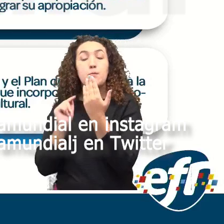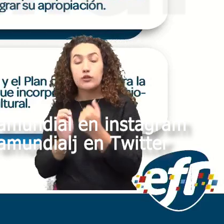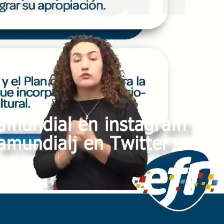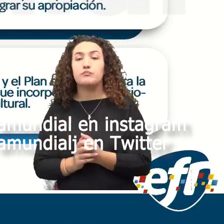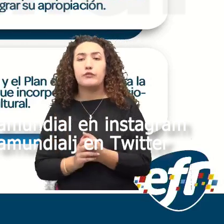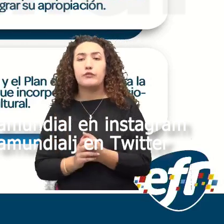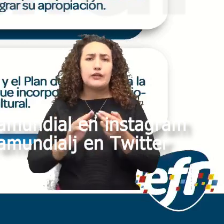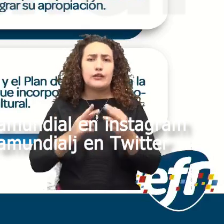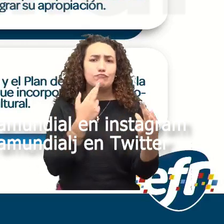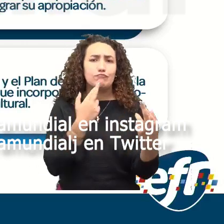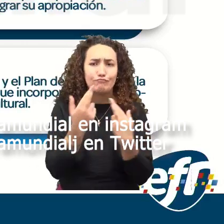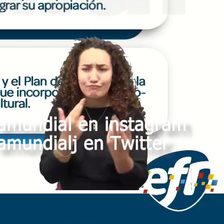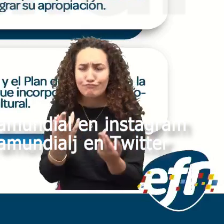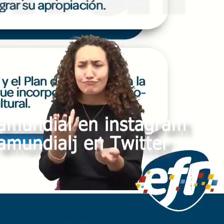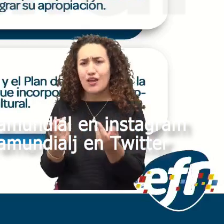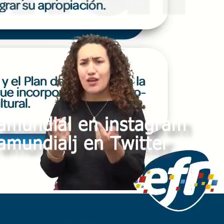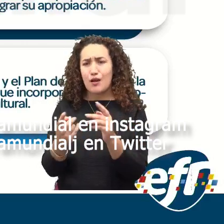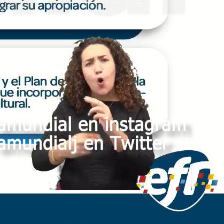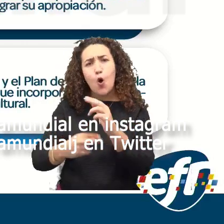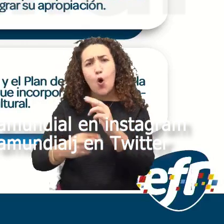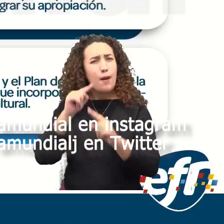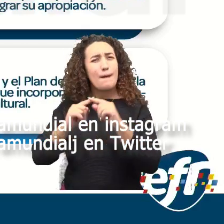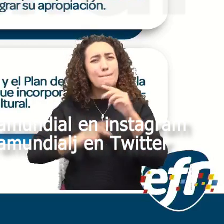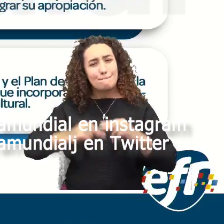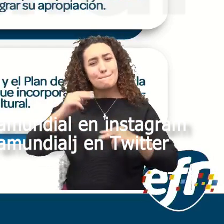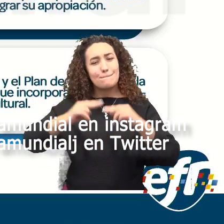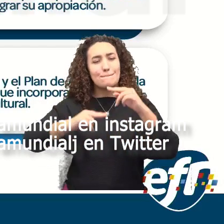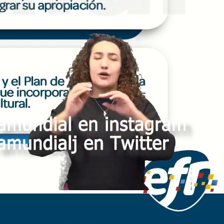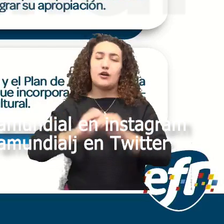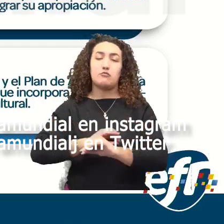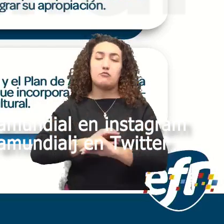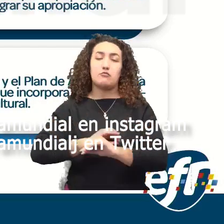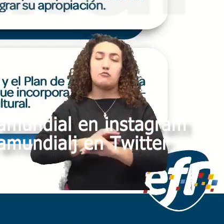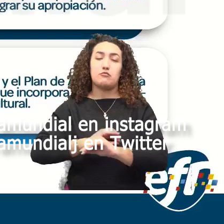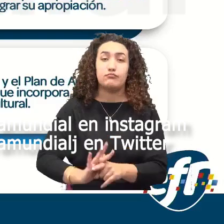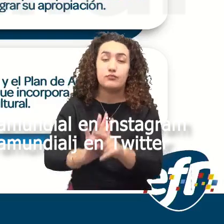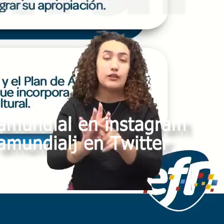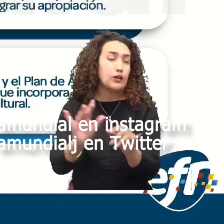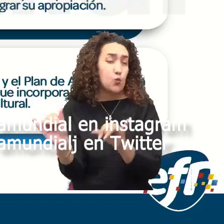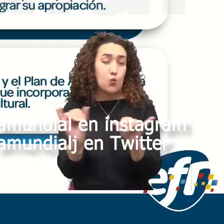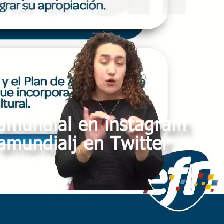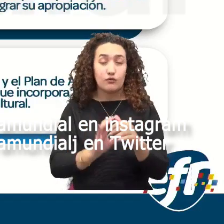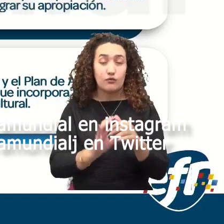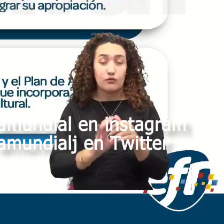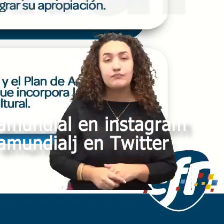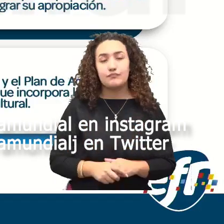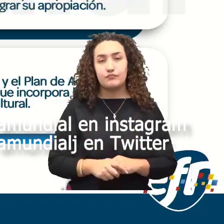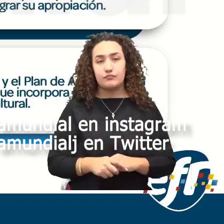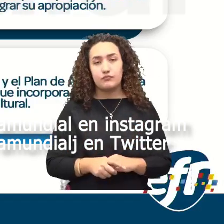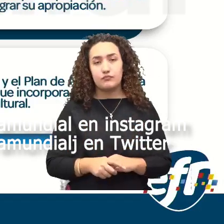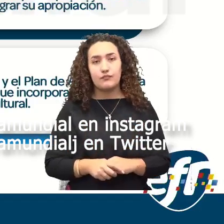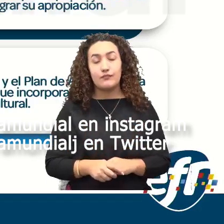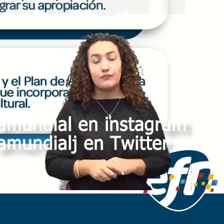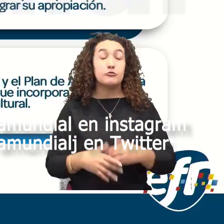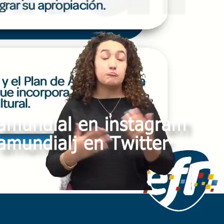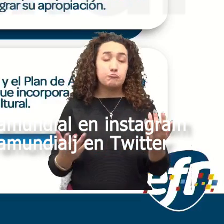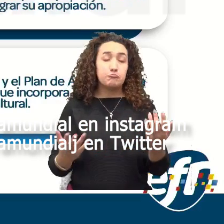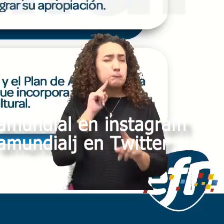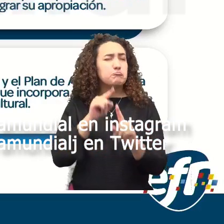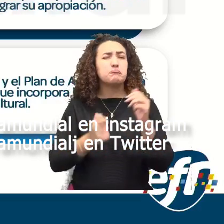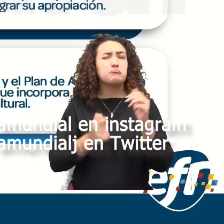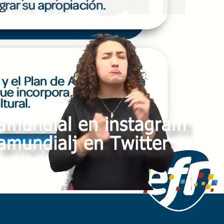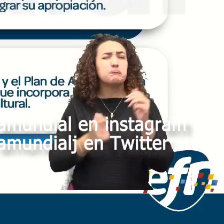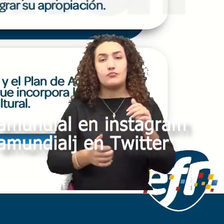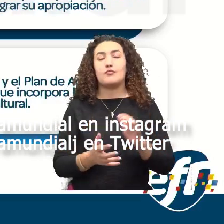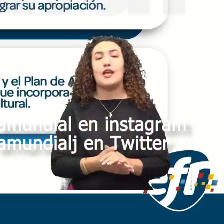su construcción y evidentemente para su operación. Entonces, ¿qué buscamos? Que el referente que existe